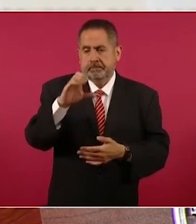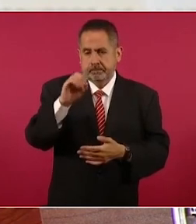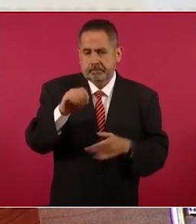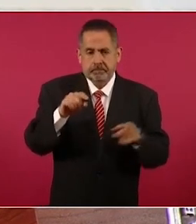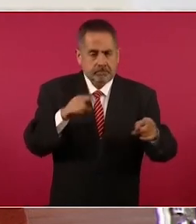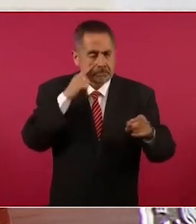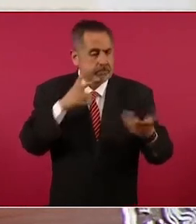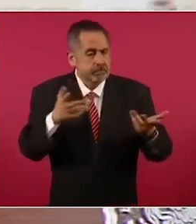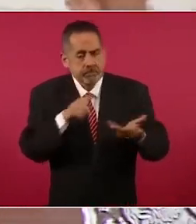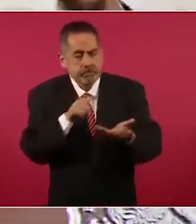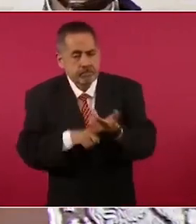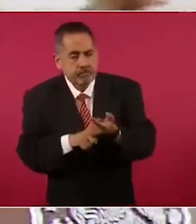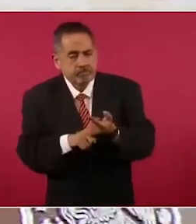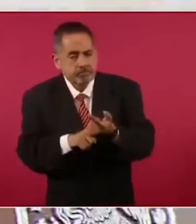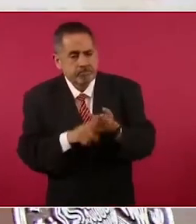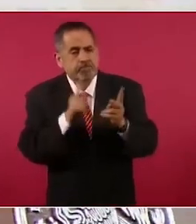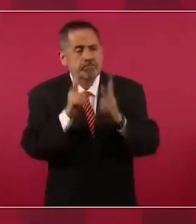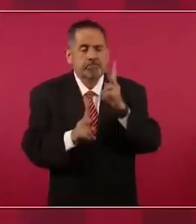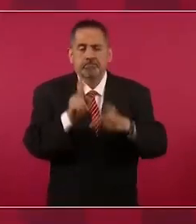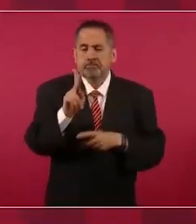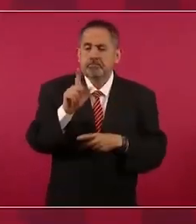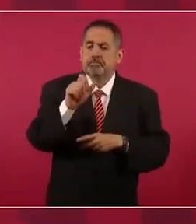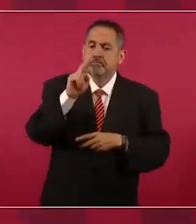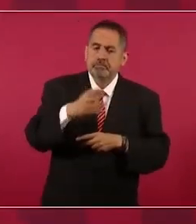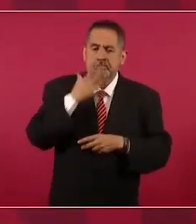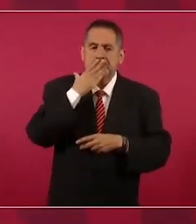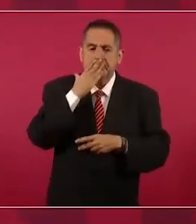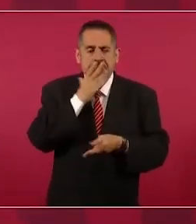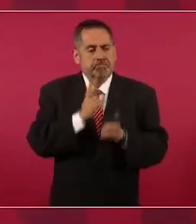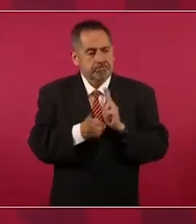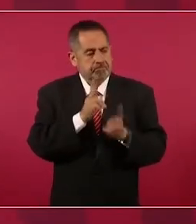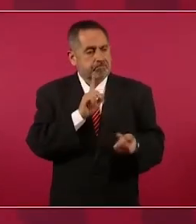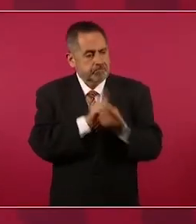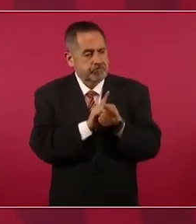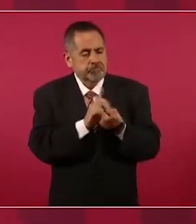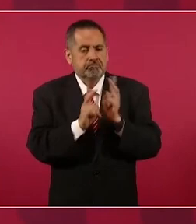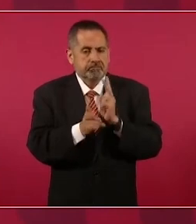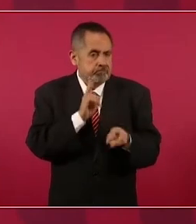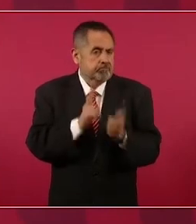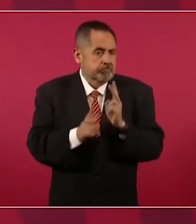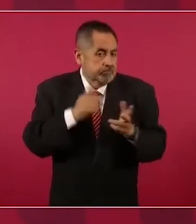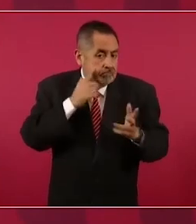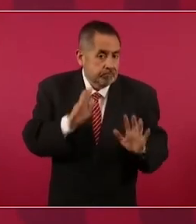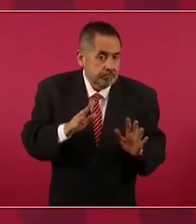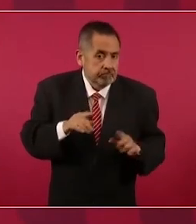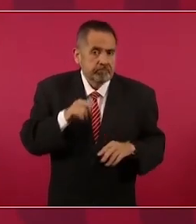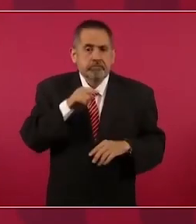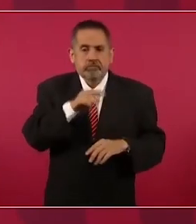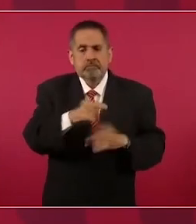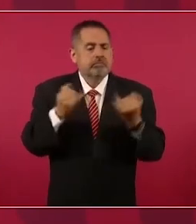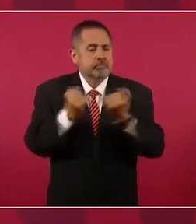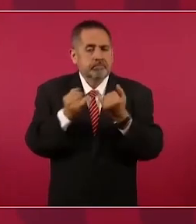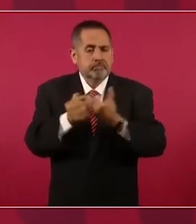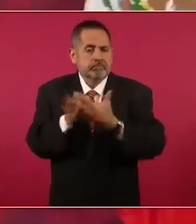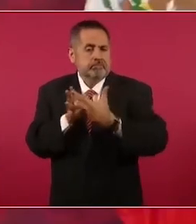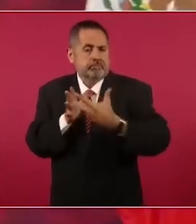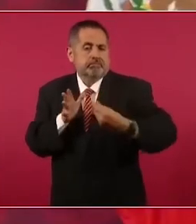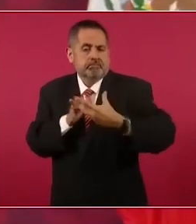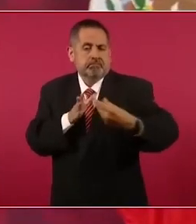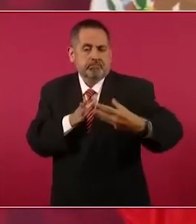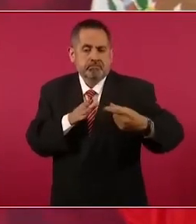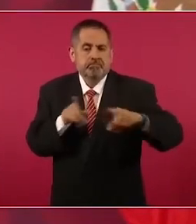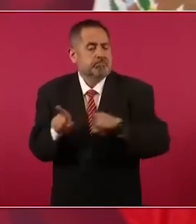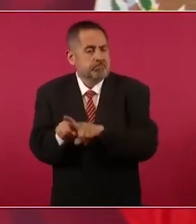y ahí hablar del Plan Sonora, que tiene que ver con replicar